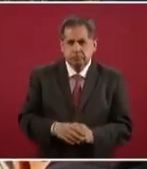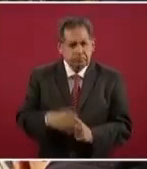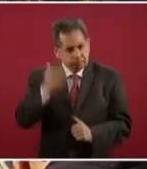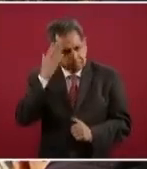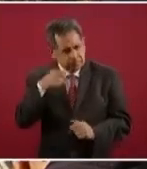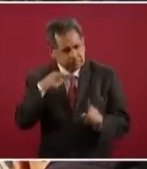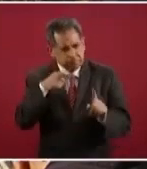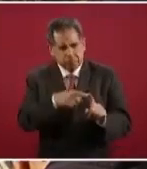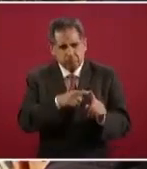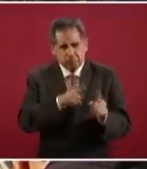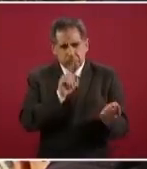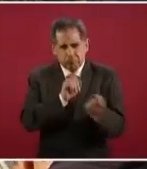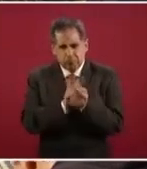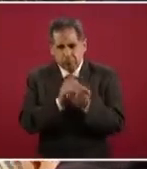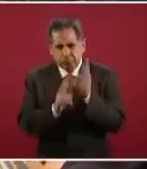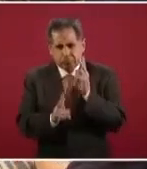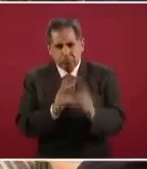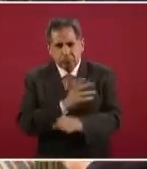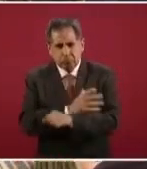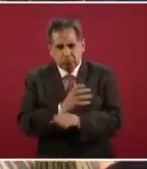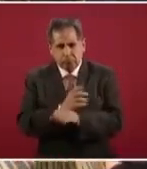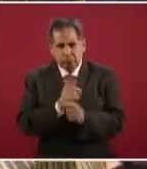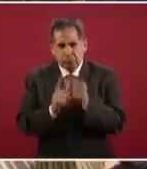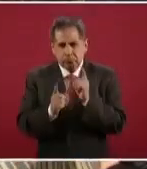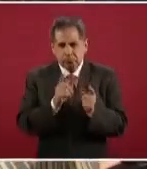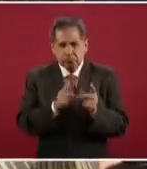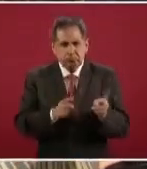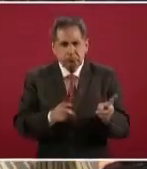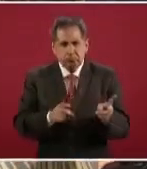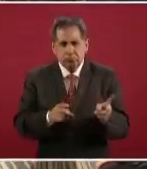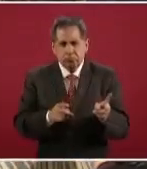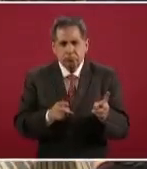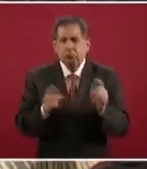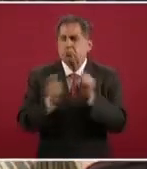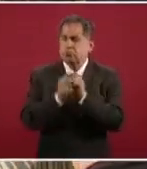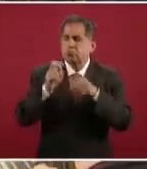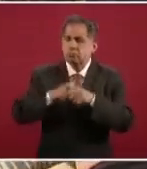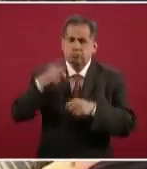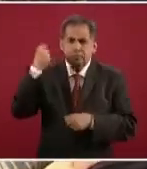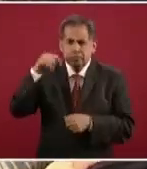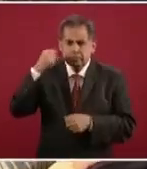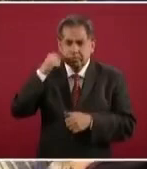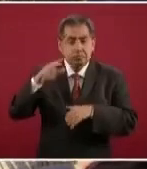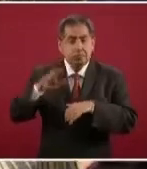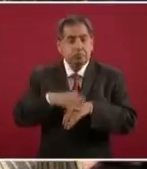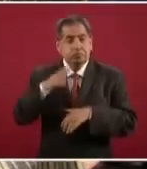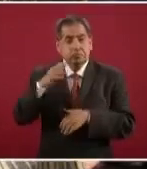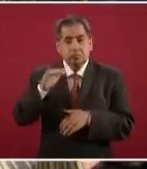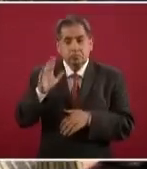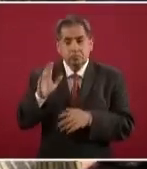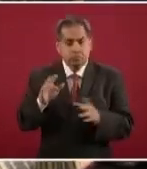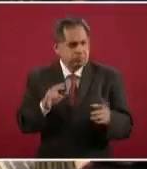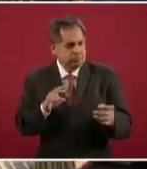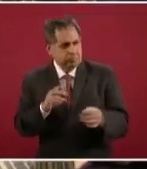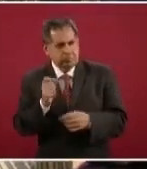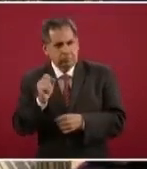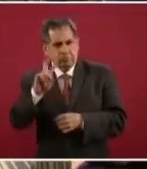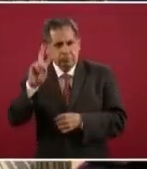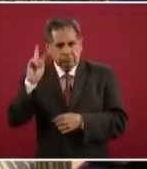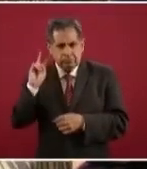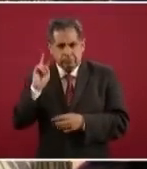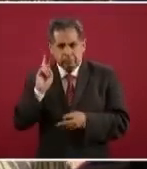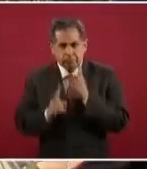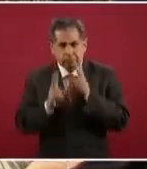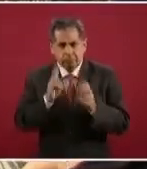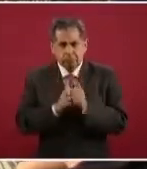señora que me vio, una compañera. Sí, lo buscó en Tabasco, porque pues imagínese, hace unas semanas. Me vio el viernes, hablé